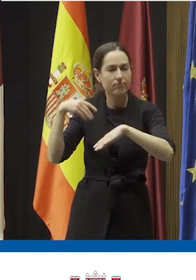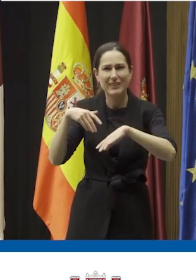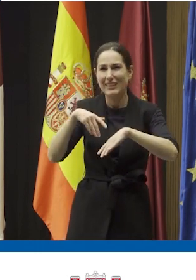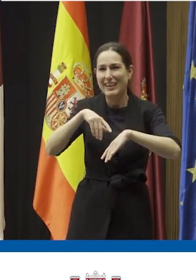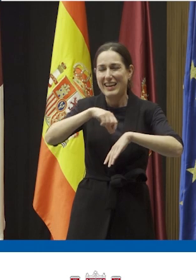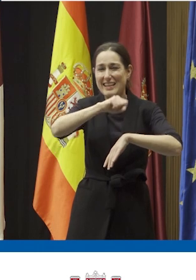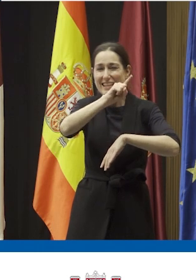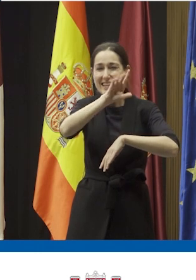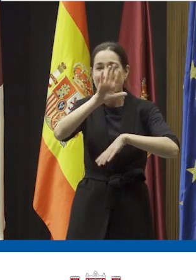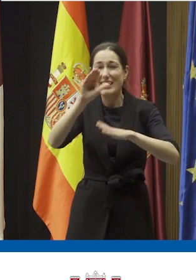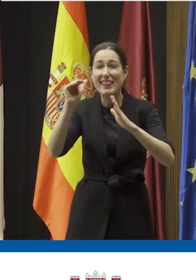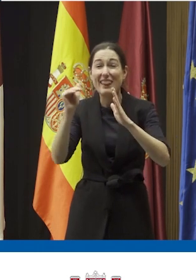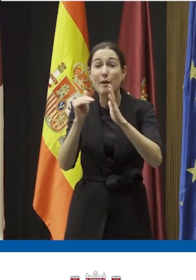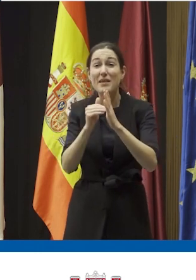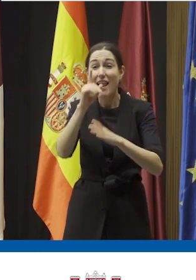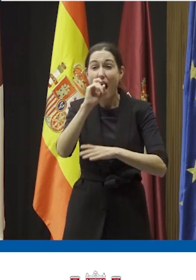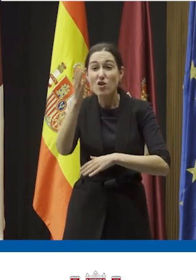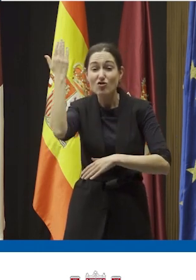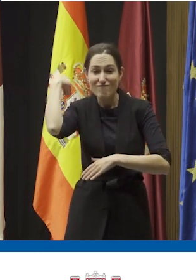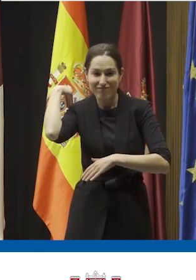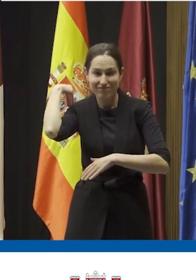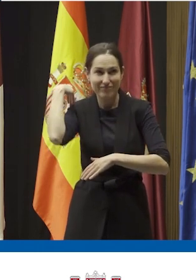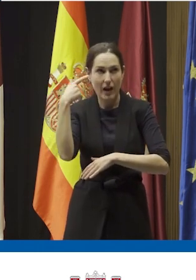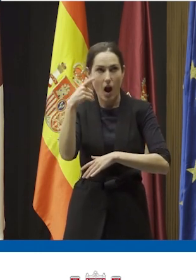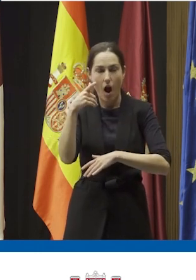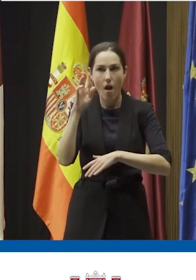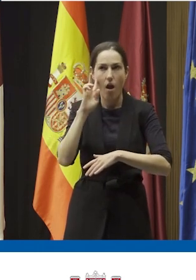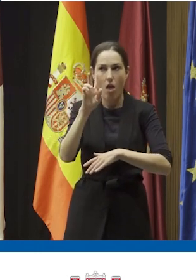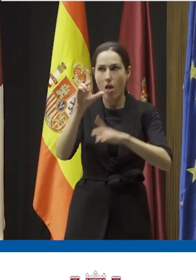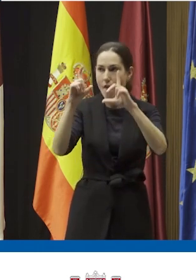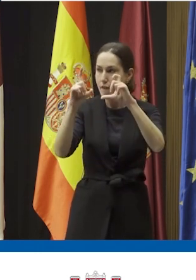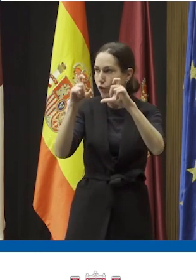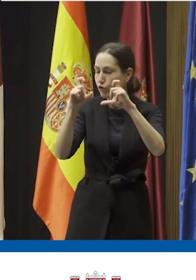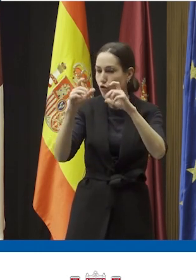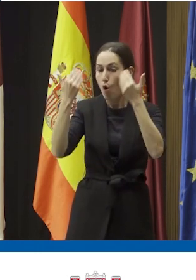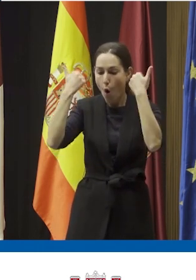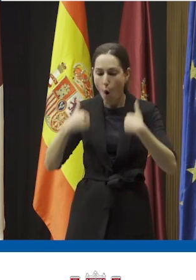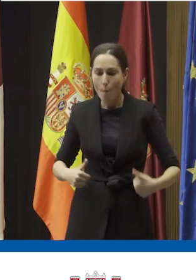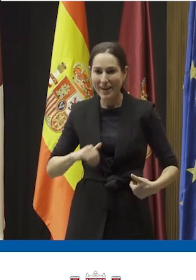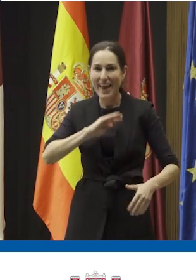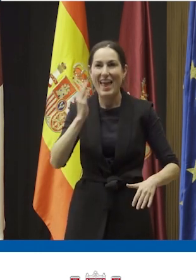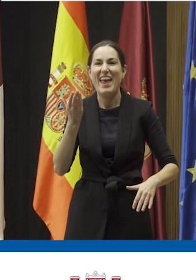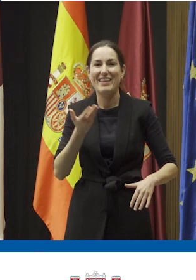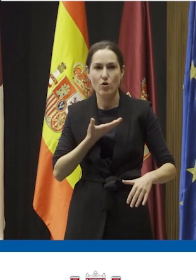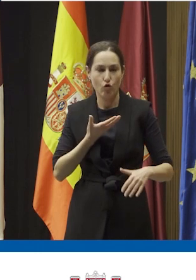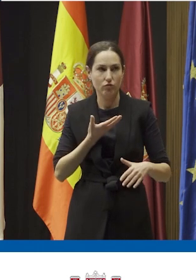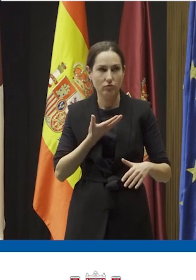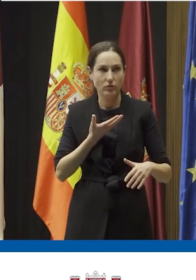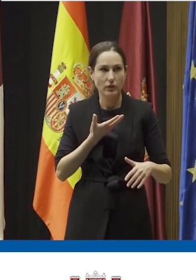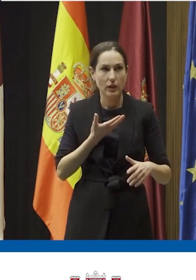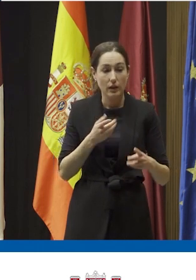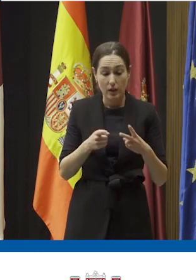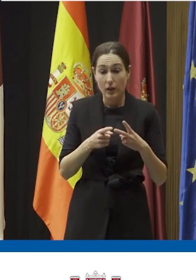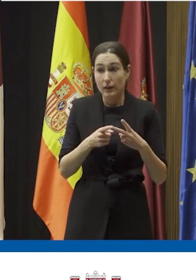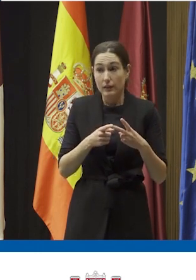unos 15.000 años hacia atrás. El hombre herido precisaba, lógicamente, que alguien le pudiera atender. Y al lado de él